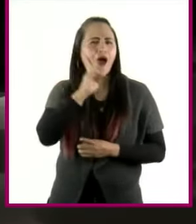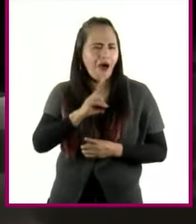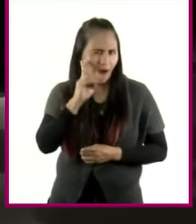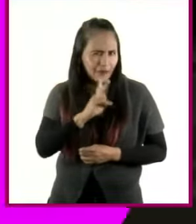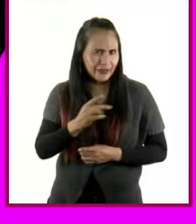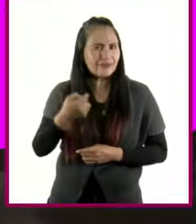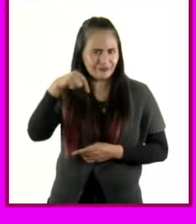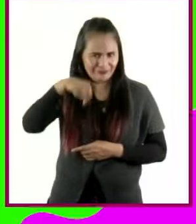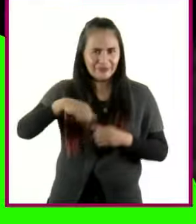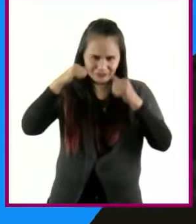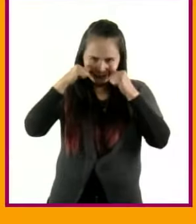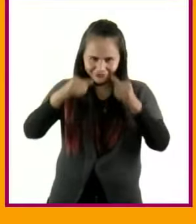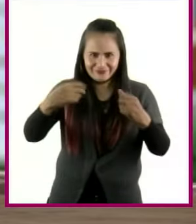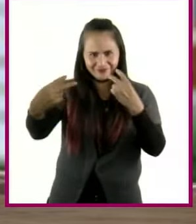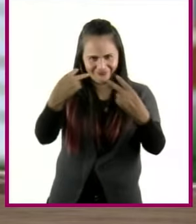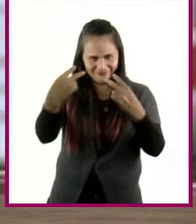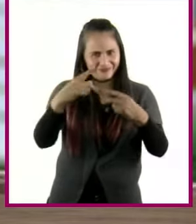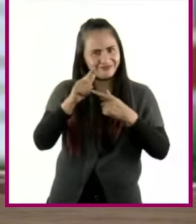nosotros.